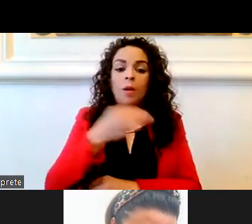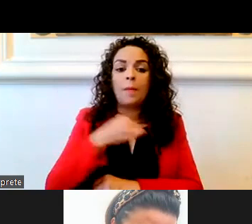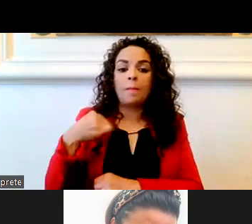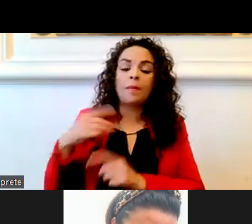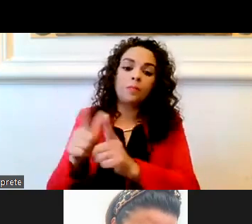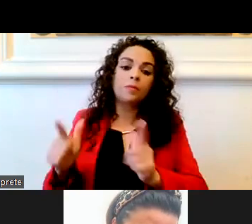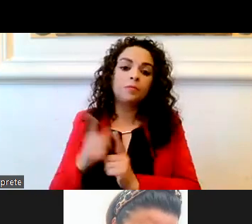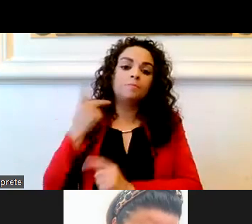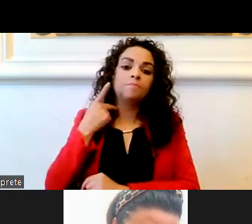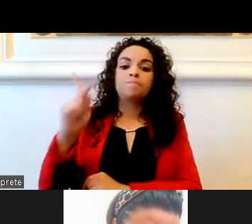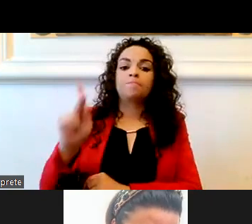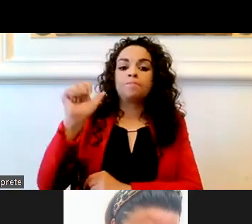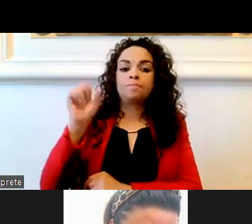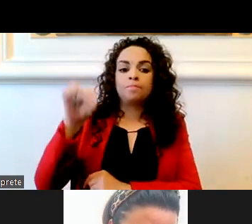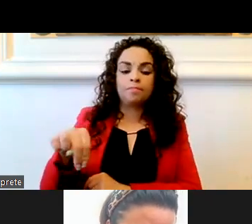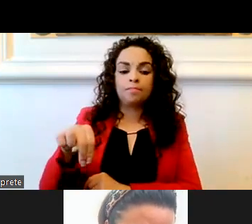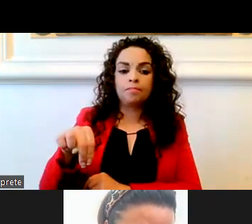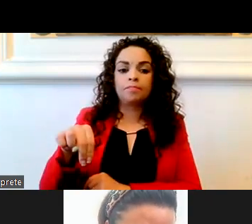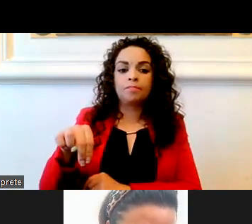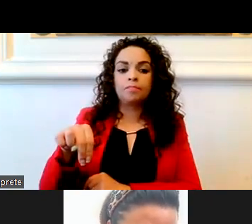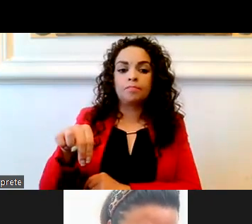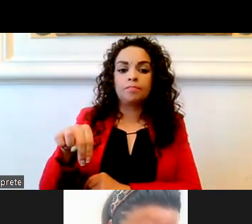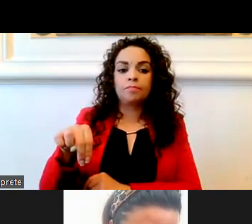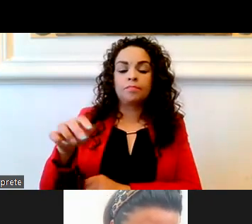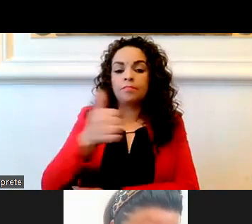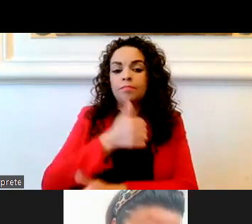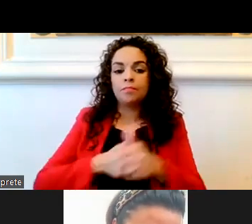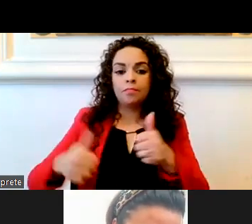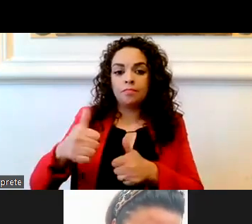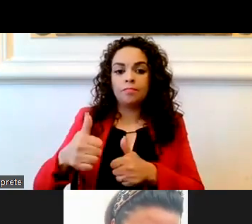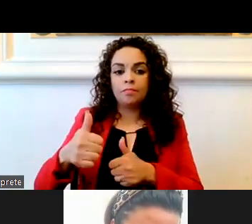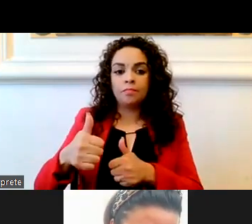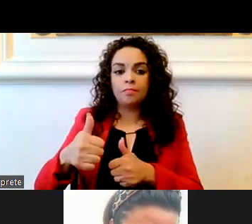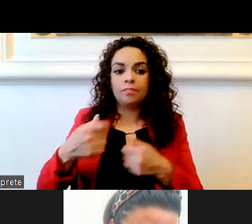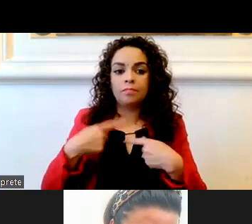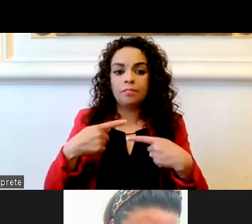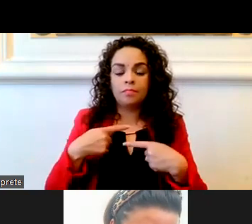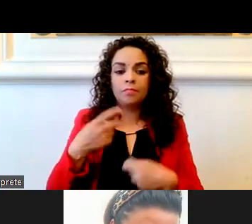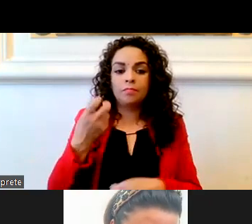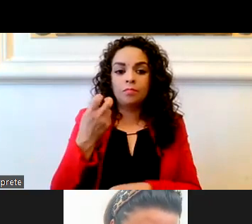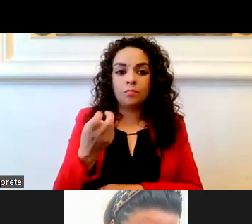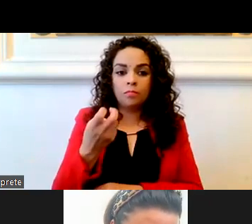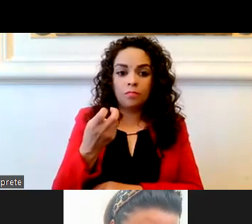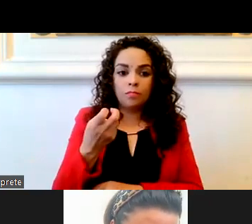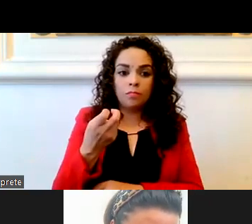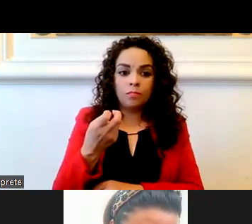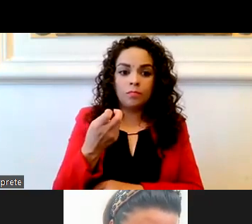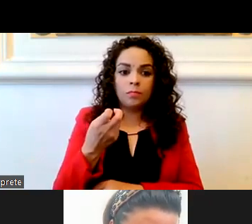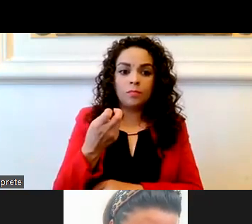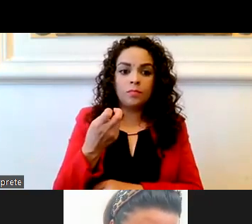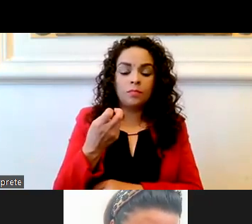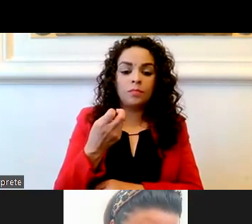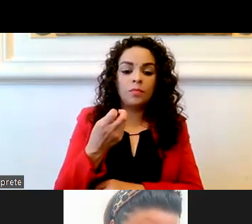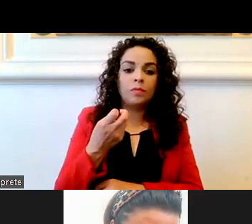existieron cambios que por el momento generan que no se estuvieran ocupando todos los espacios en comisión. Razón por ello, el